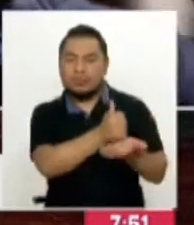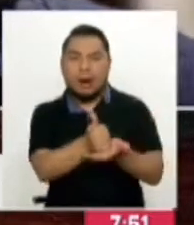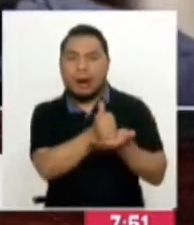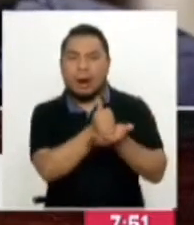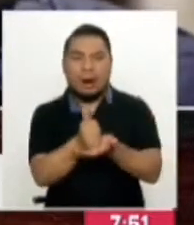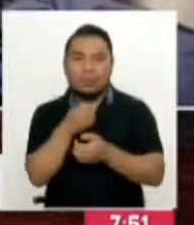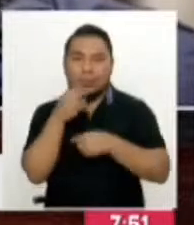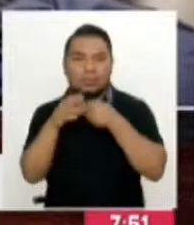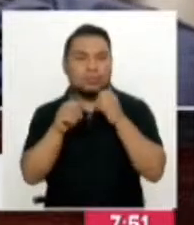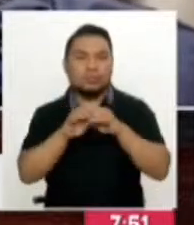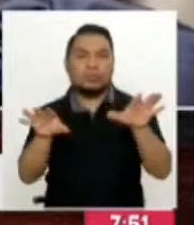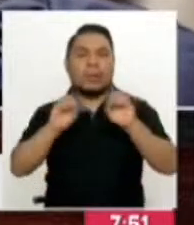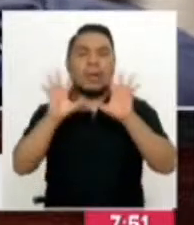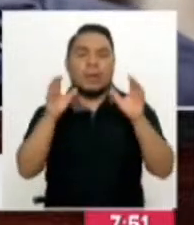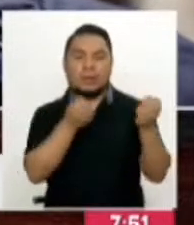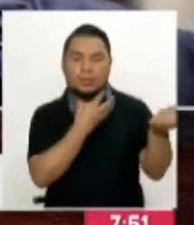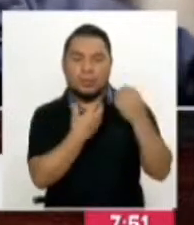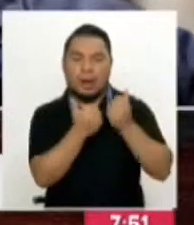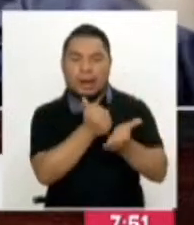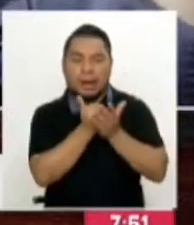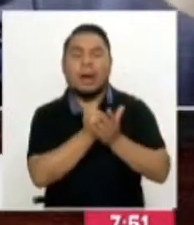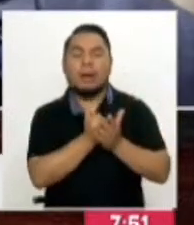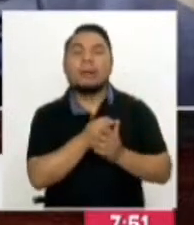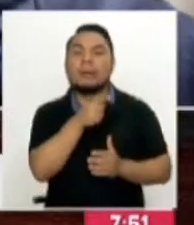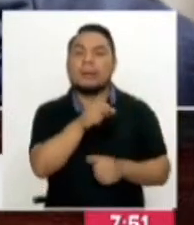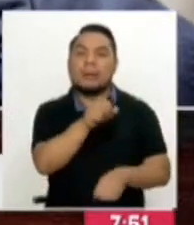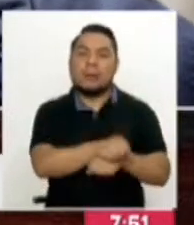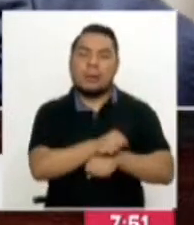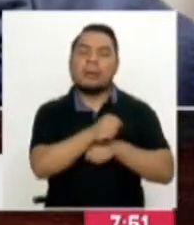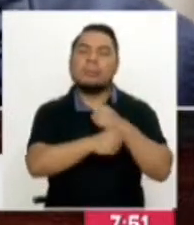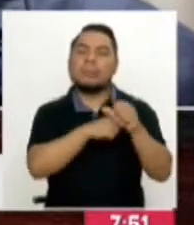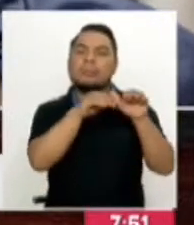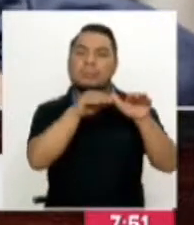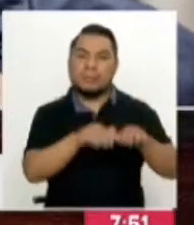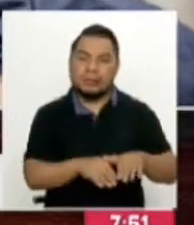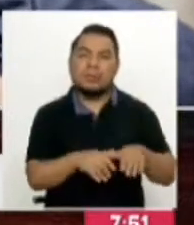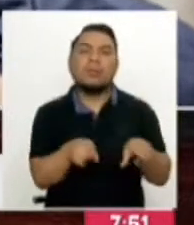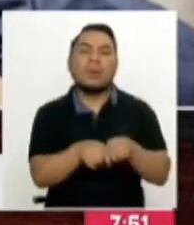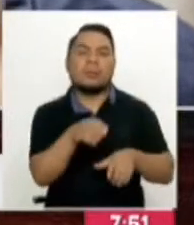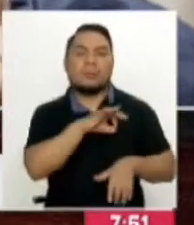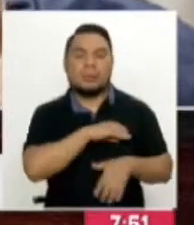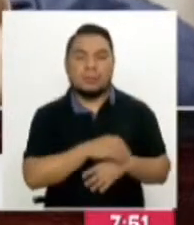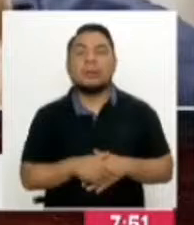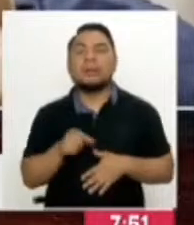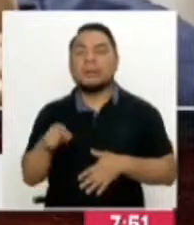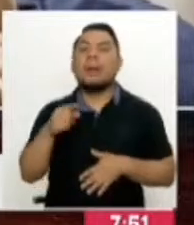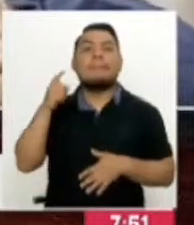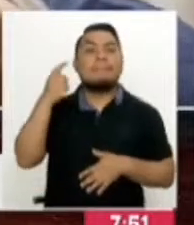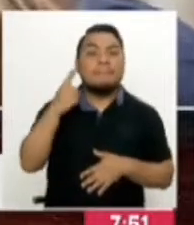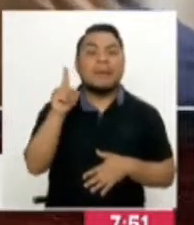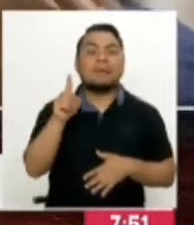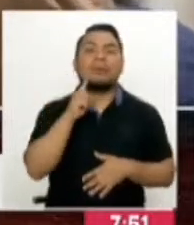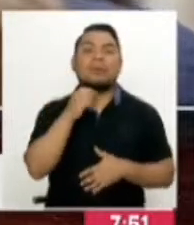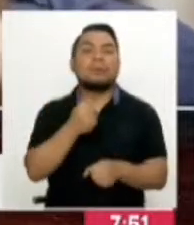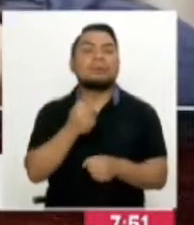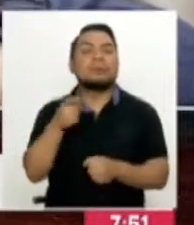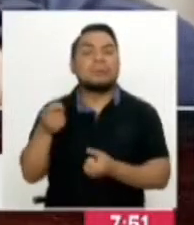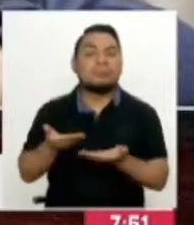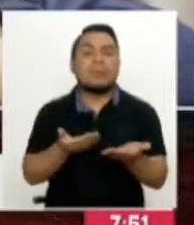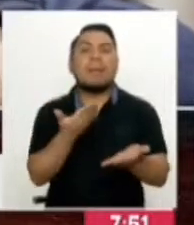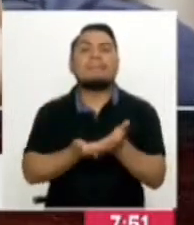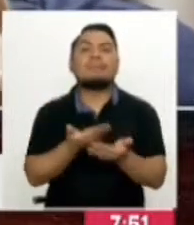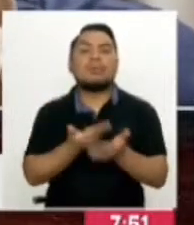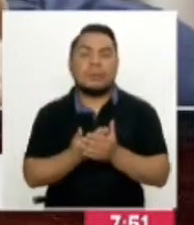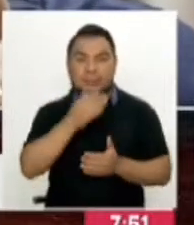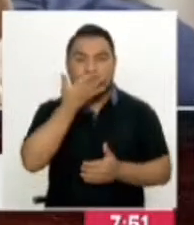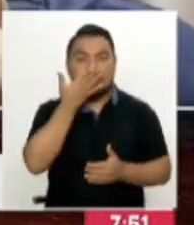la materialización de los delitos y los responsables, ¿no? Efectivamente, pero se tiene que corroborar con prueba periférica. La